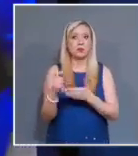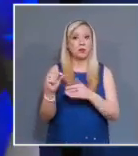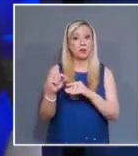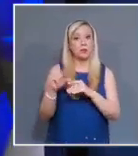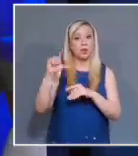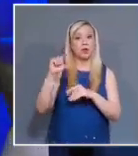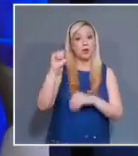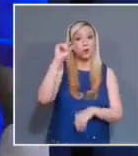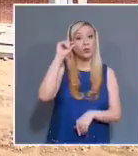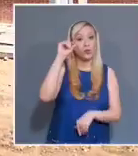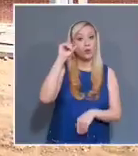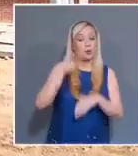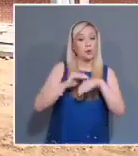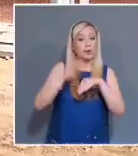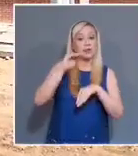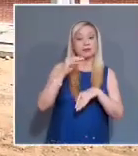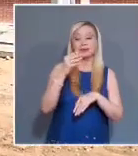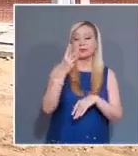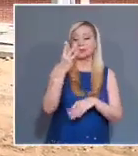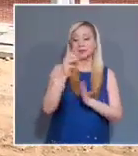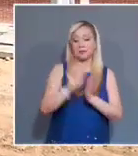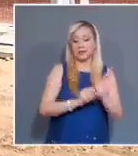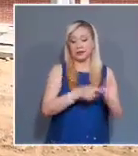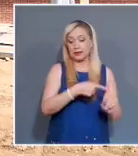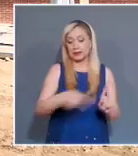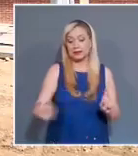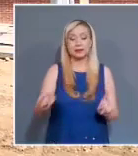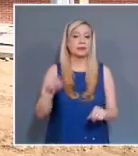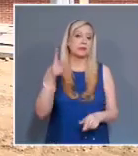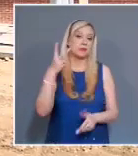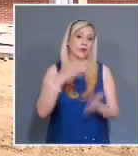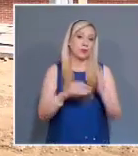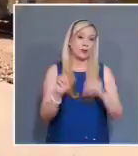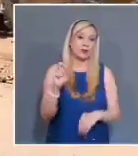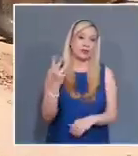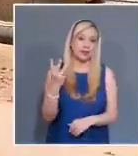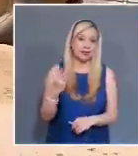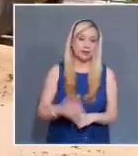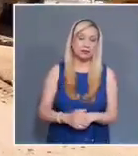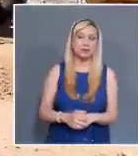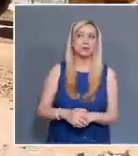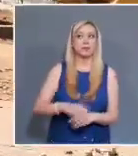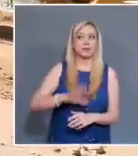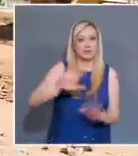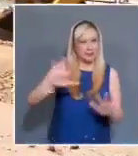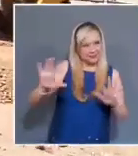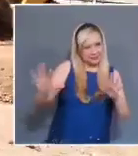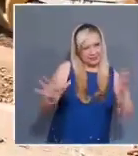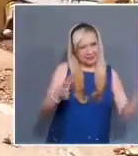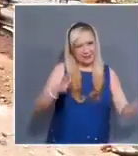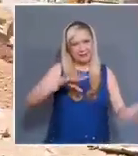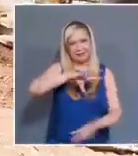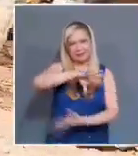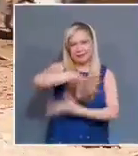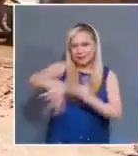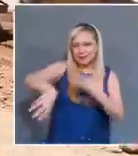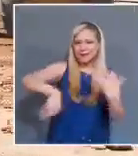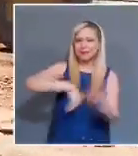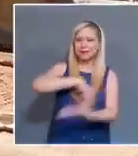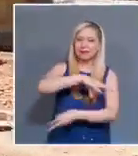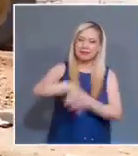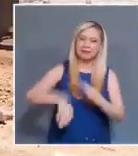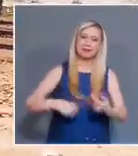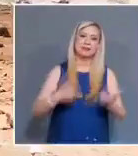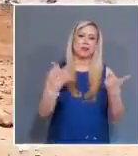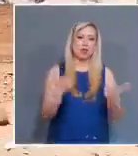del año. La economía del país atraviesa un periodo de recuperación heterogénea, pues en términos de actividad y empleo,